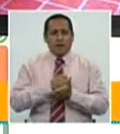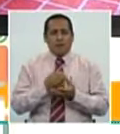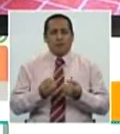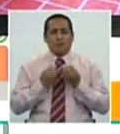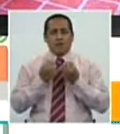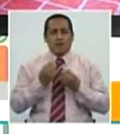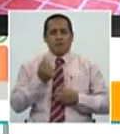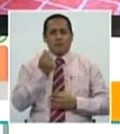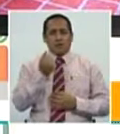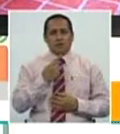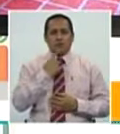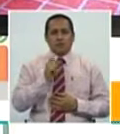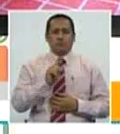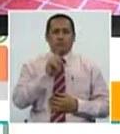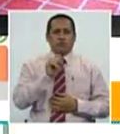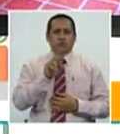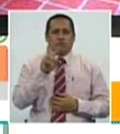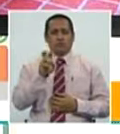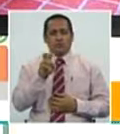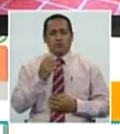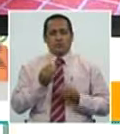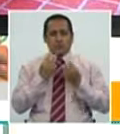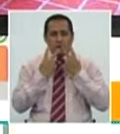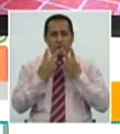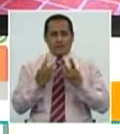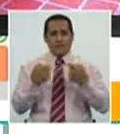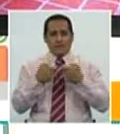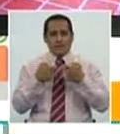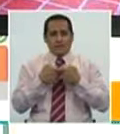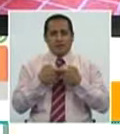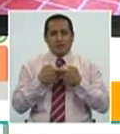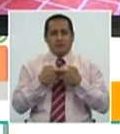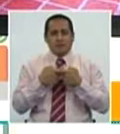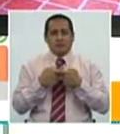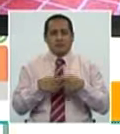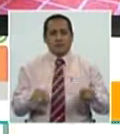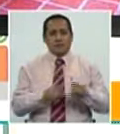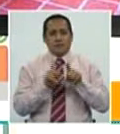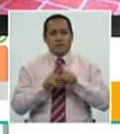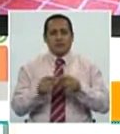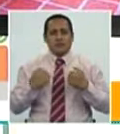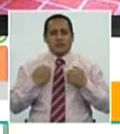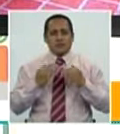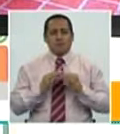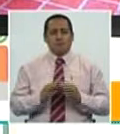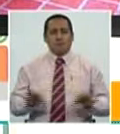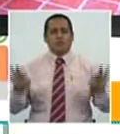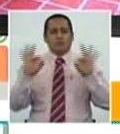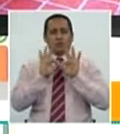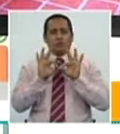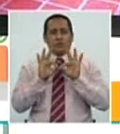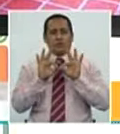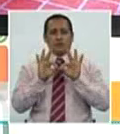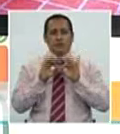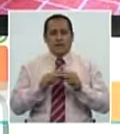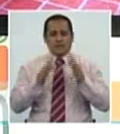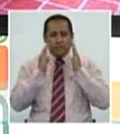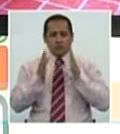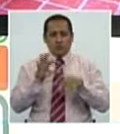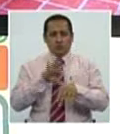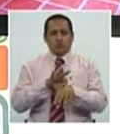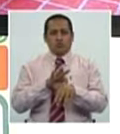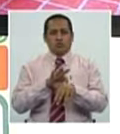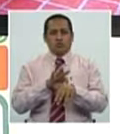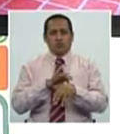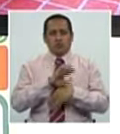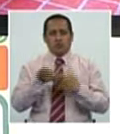simbólico económico, de repente un solo o dos soles, porque tiene que aparecer en el sistema. Y pero tiene lo más importante, la